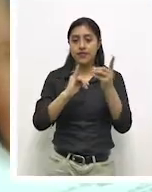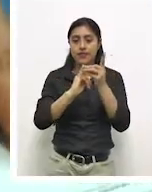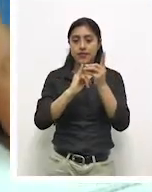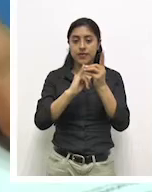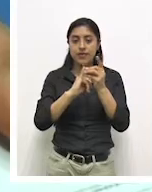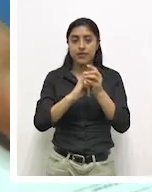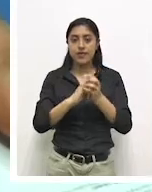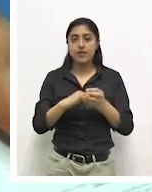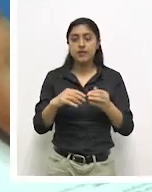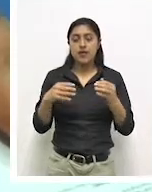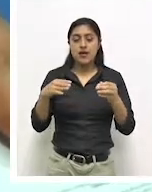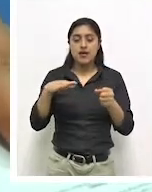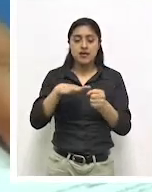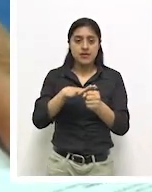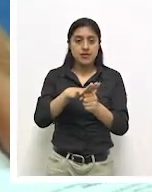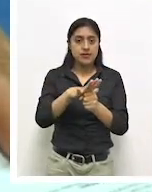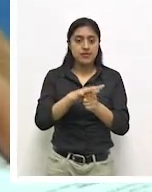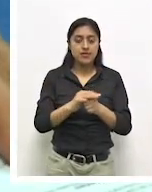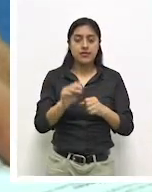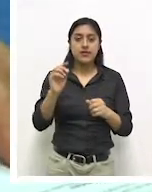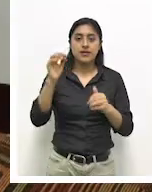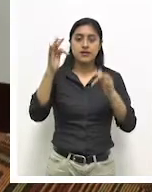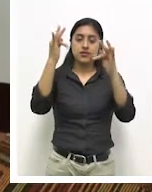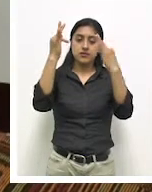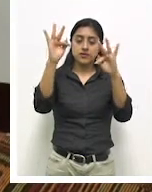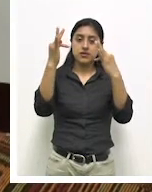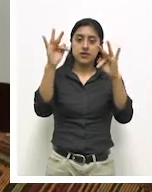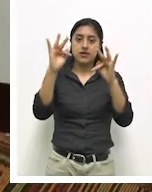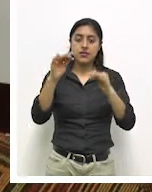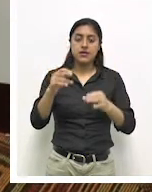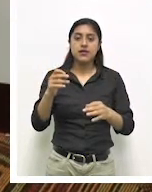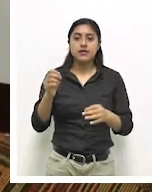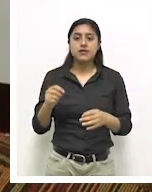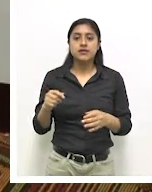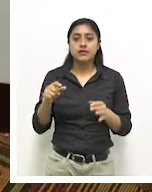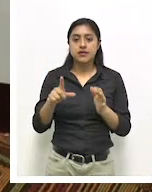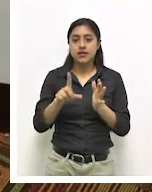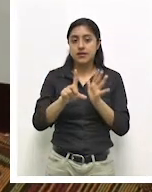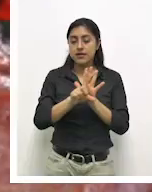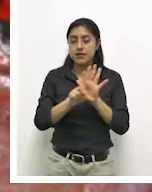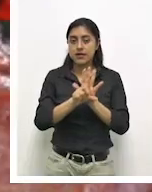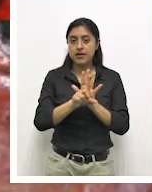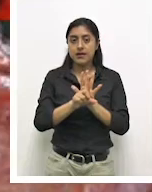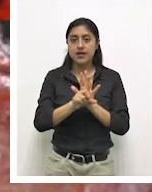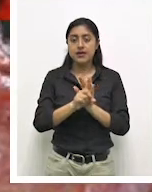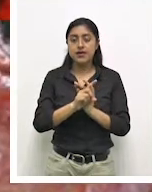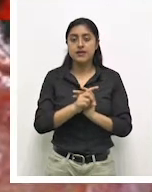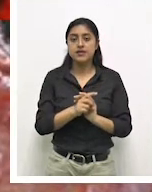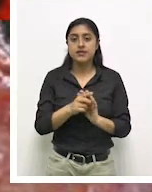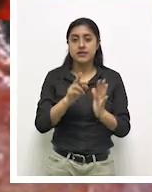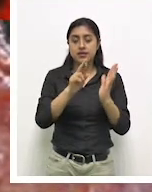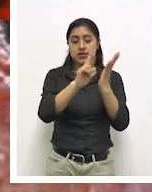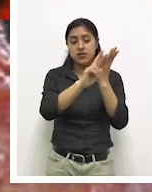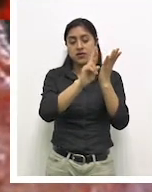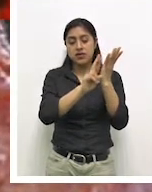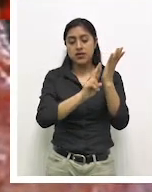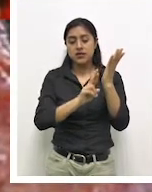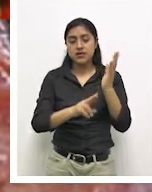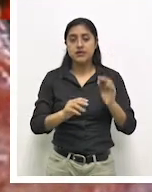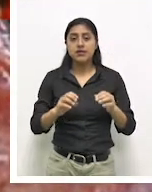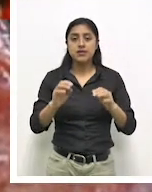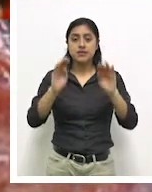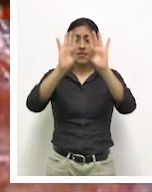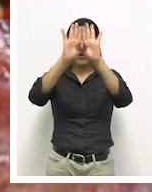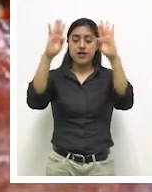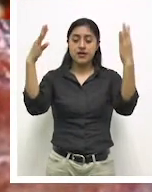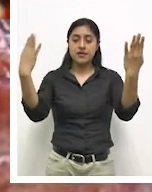para llenar todos los trámites legales que requiere abrir un negocio, su propio negocio de comida